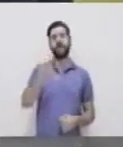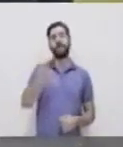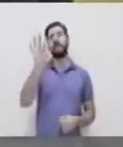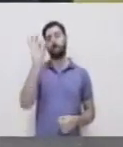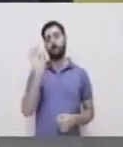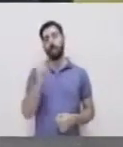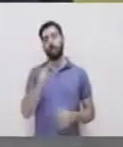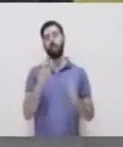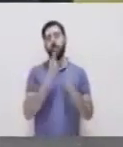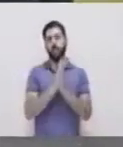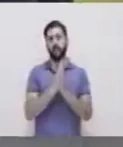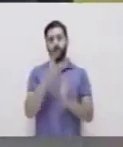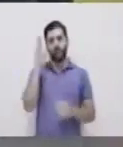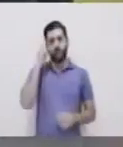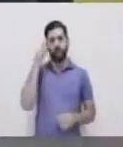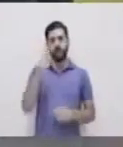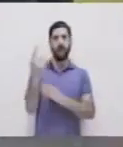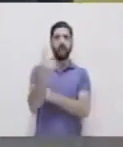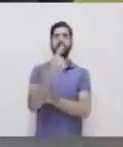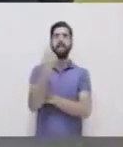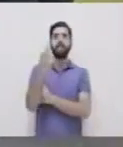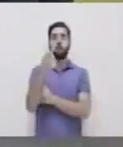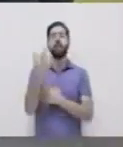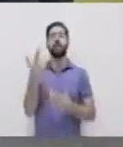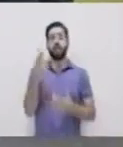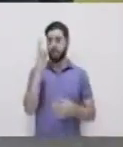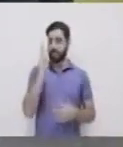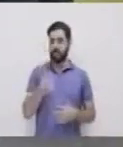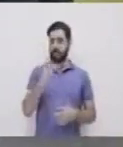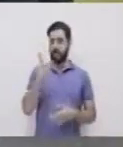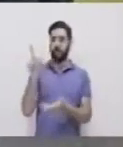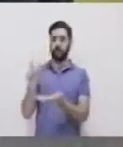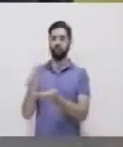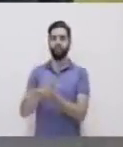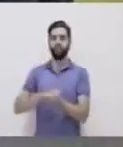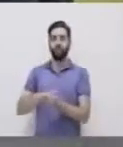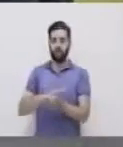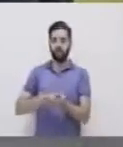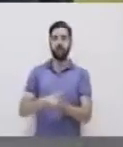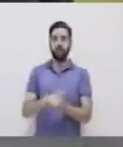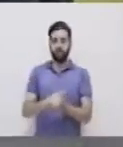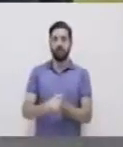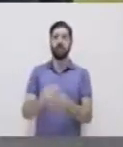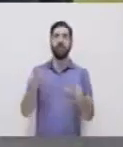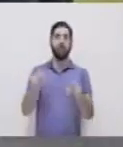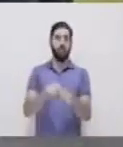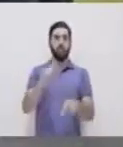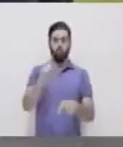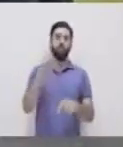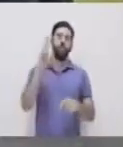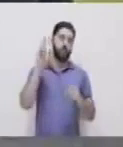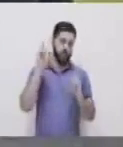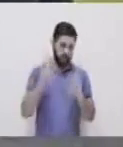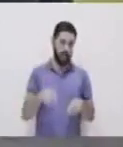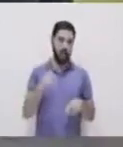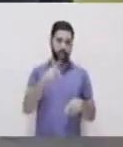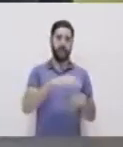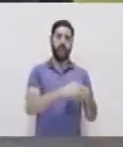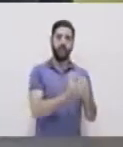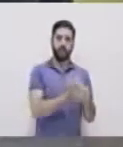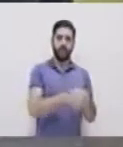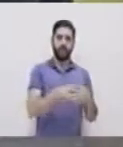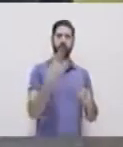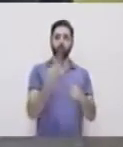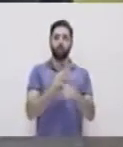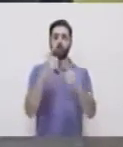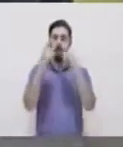finalizar, yo le invito, por favor, porque recordemos la importancia de mantener una buena higiene. Ustedes en casa, recuerden lavarse las manos